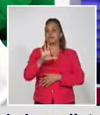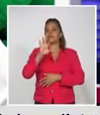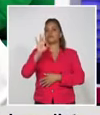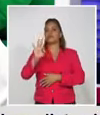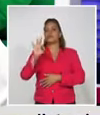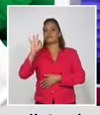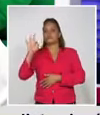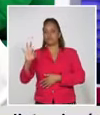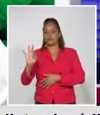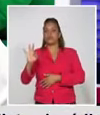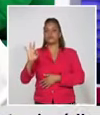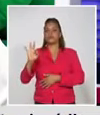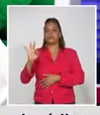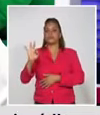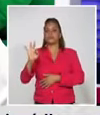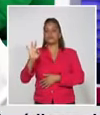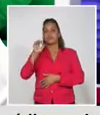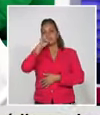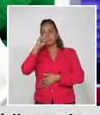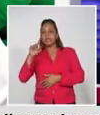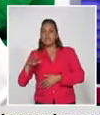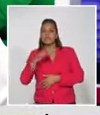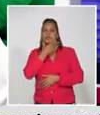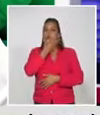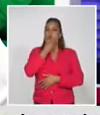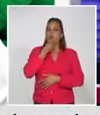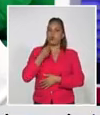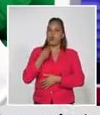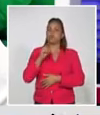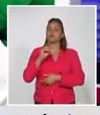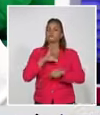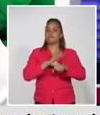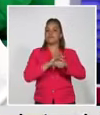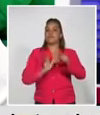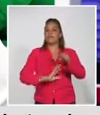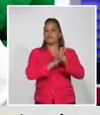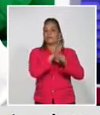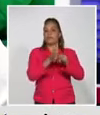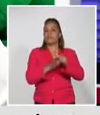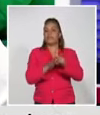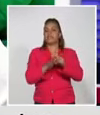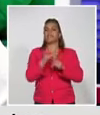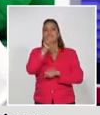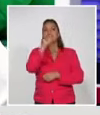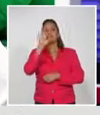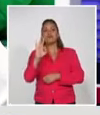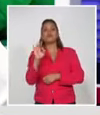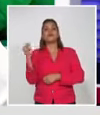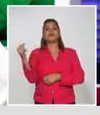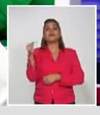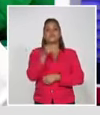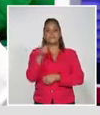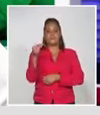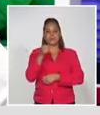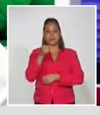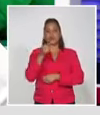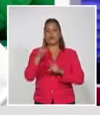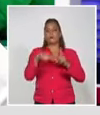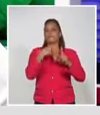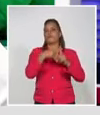9.588 niños, jóvenes, adolescentes de 18 años y menos que han sido diagnosticados